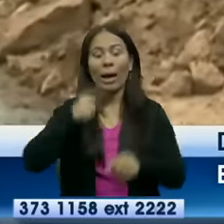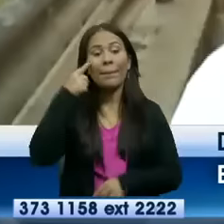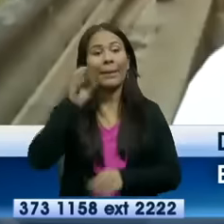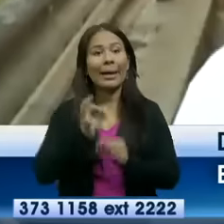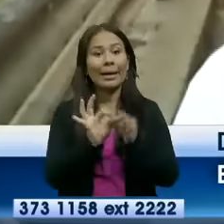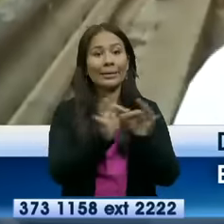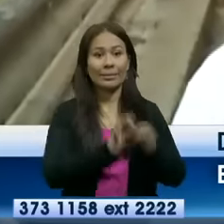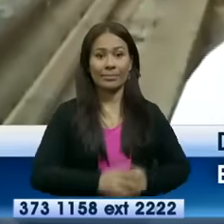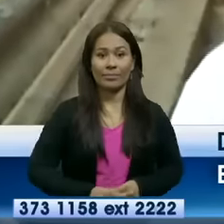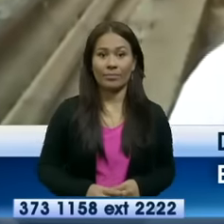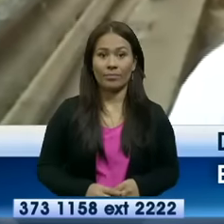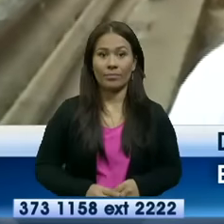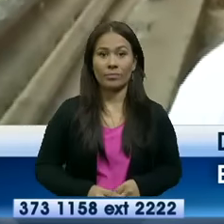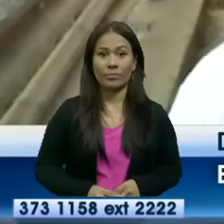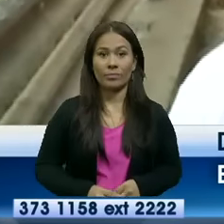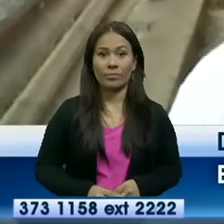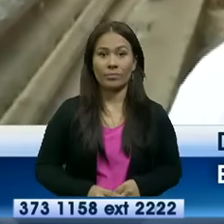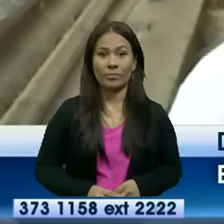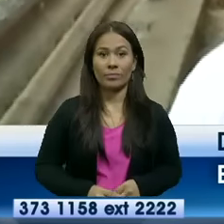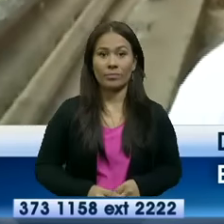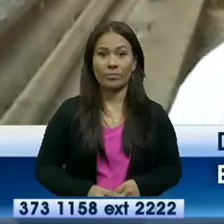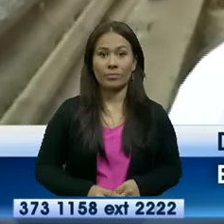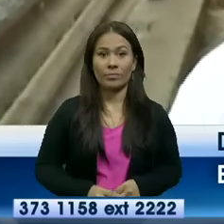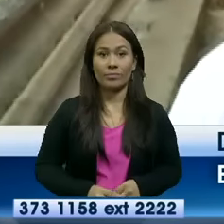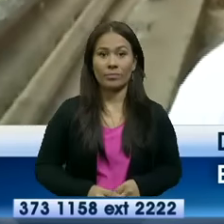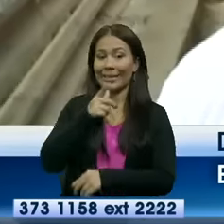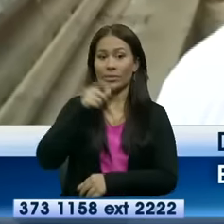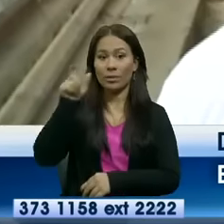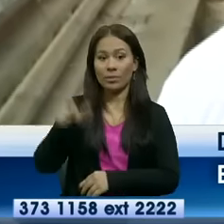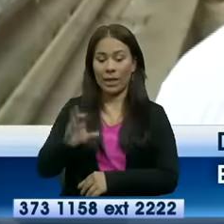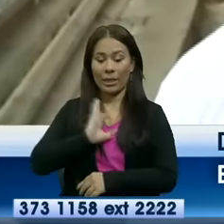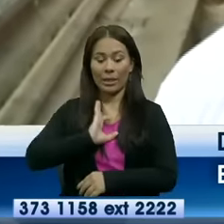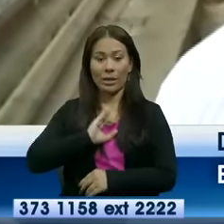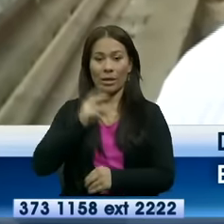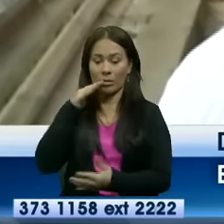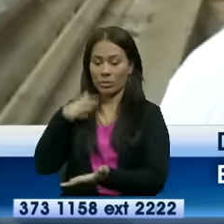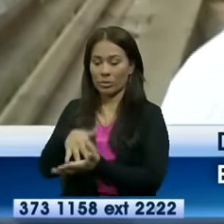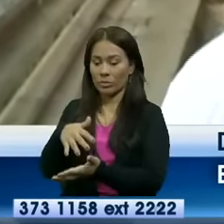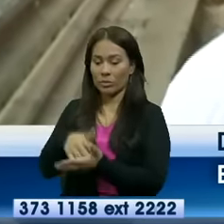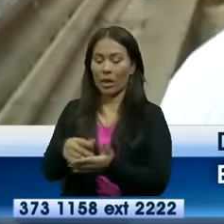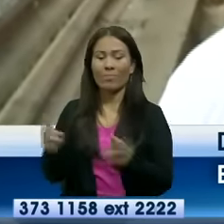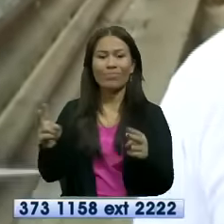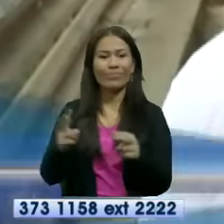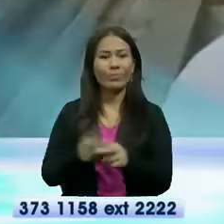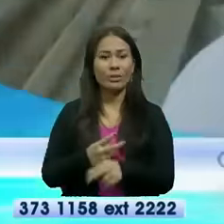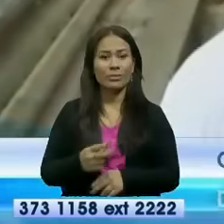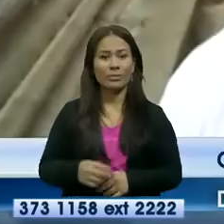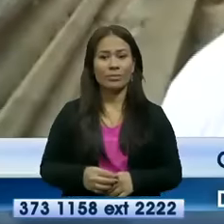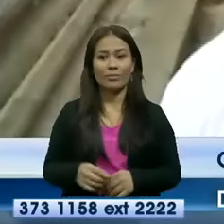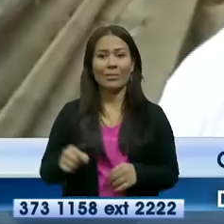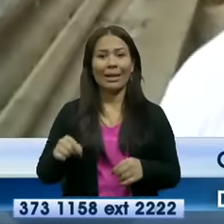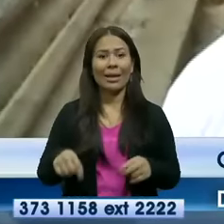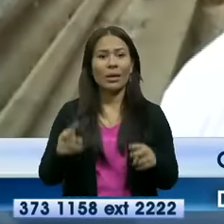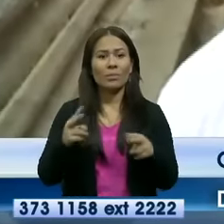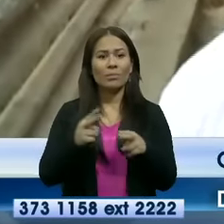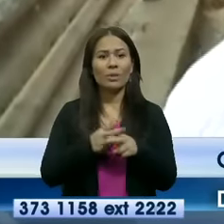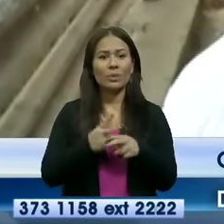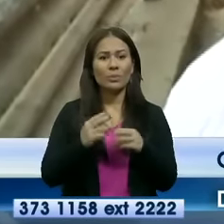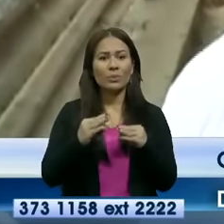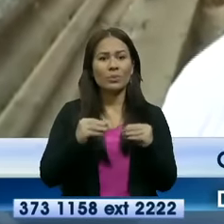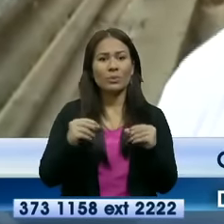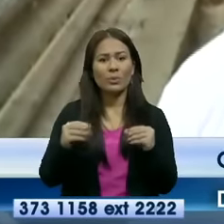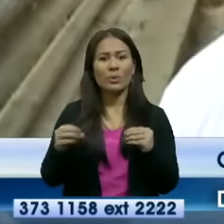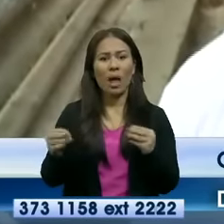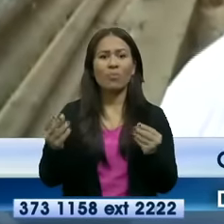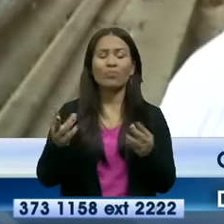acciones. Bueno, el talud será evaluado por el geólogo de la Dirección Metropolitana de Gestión de Riesgos. Esta es una zona susceptible a movimientos